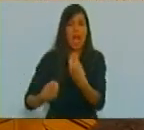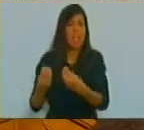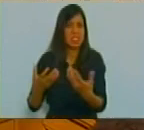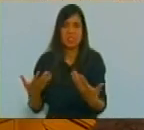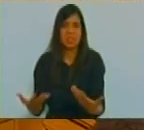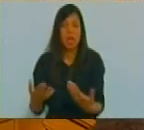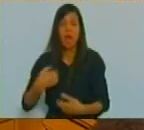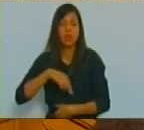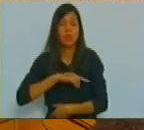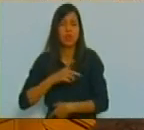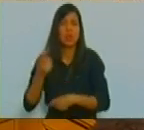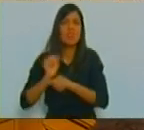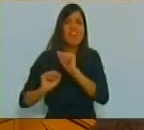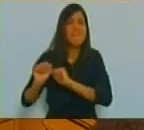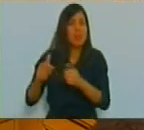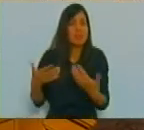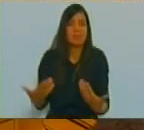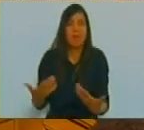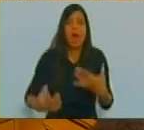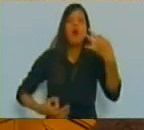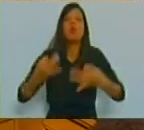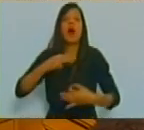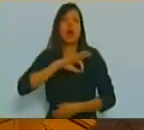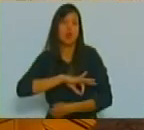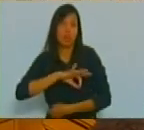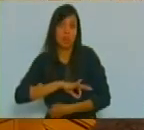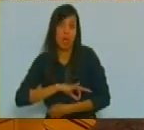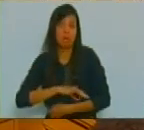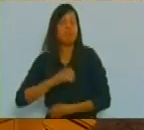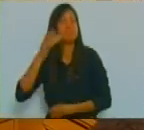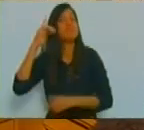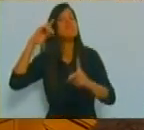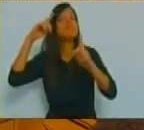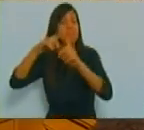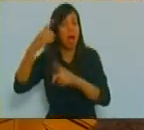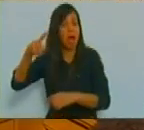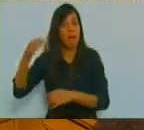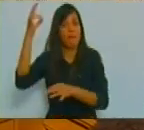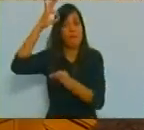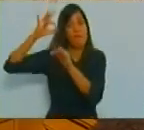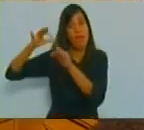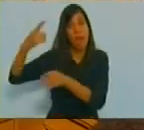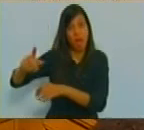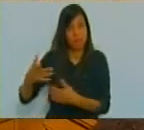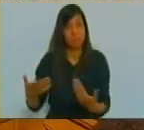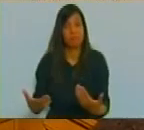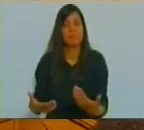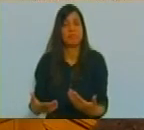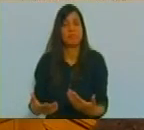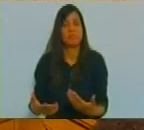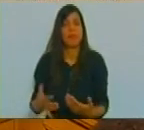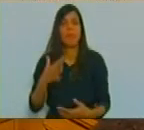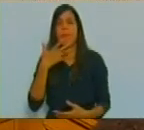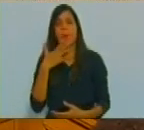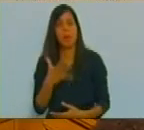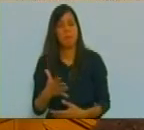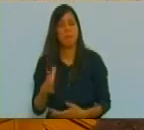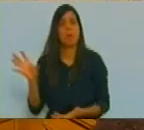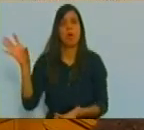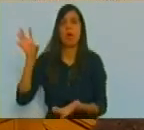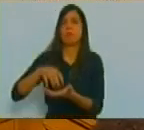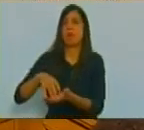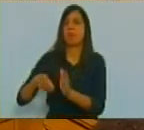asamblea nacional constituyente en la justicia social yo creo en eso no puede ser solamente el estado